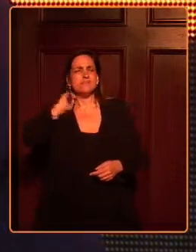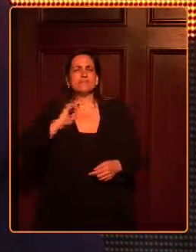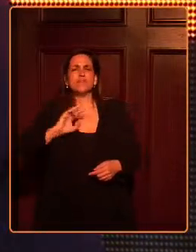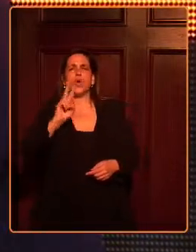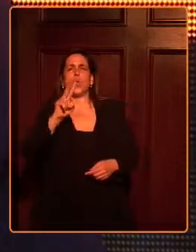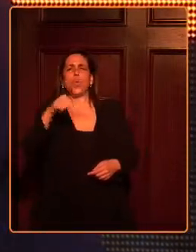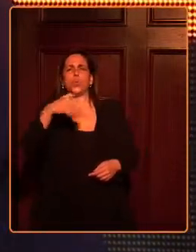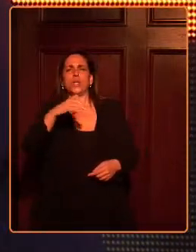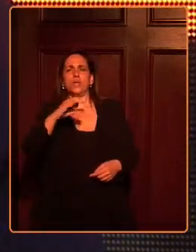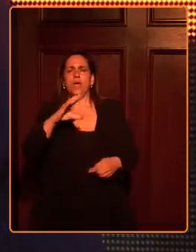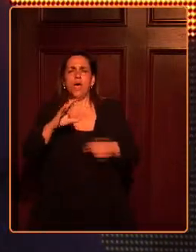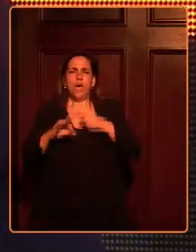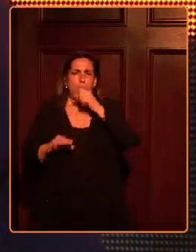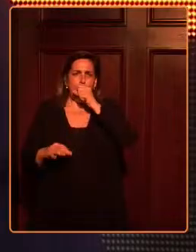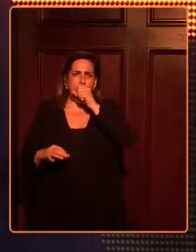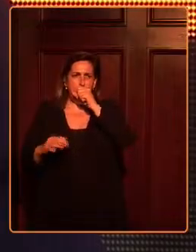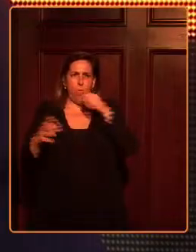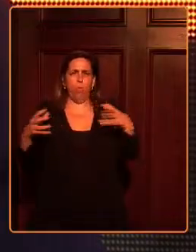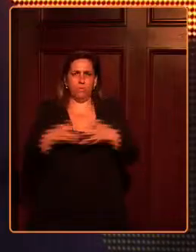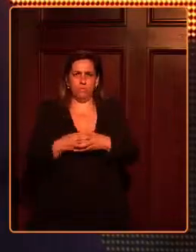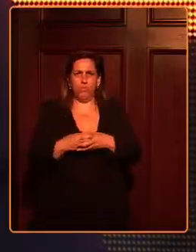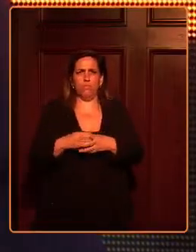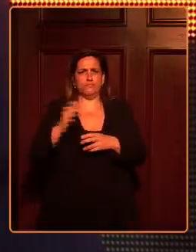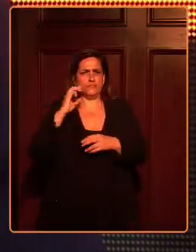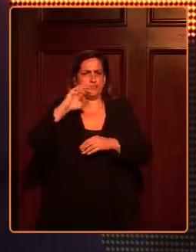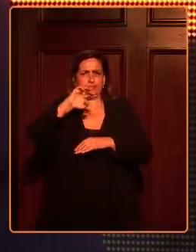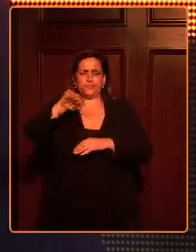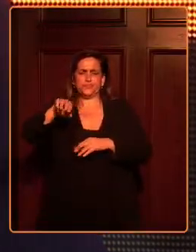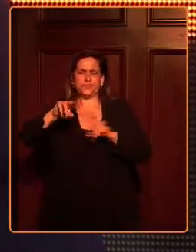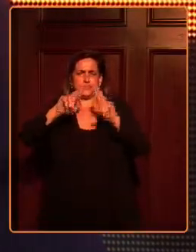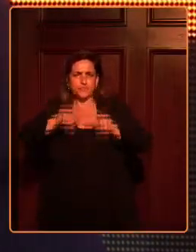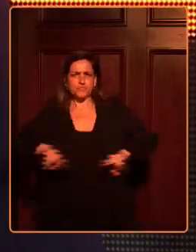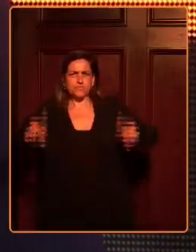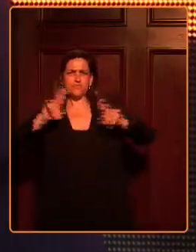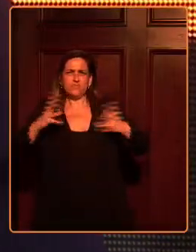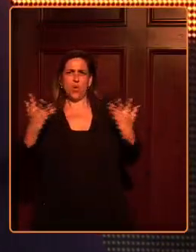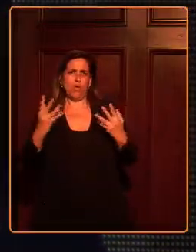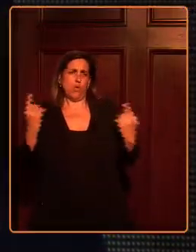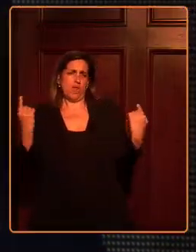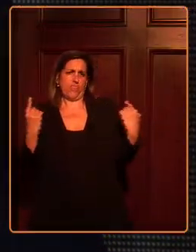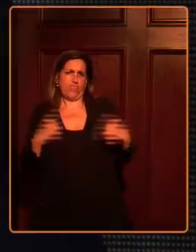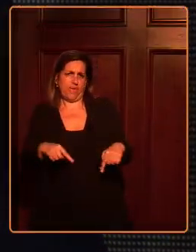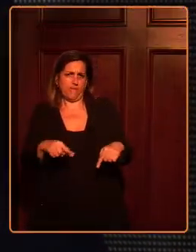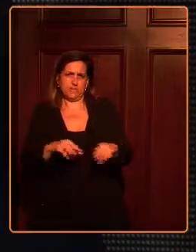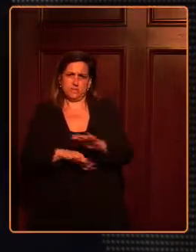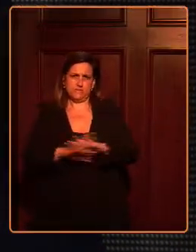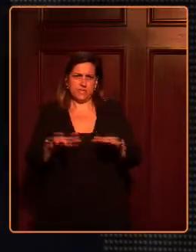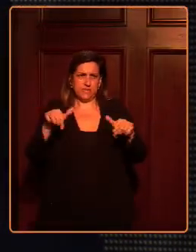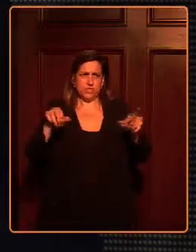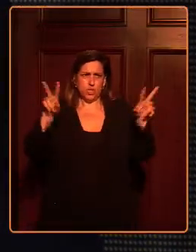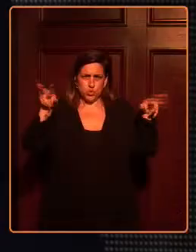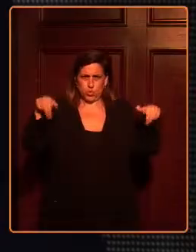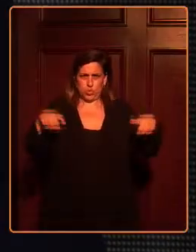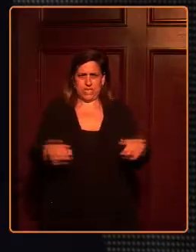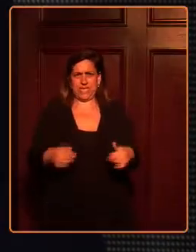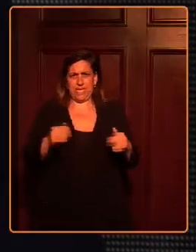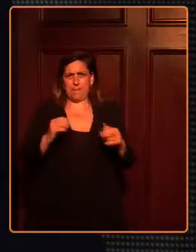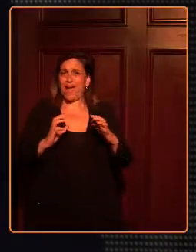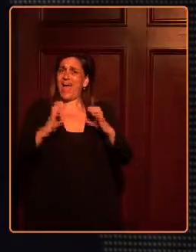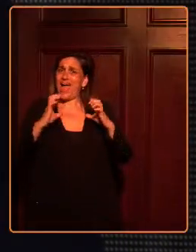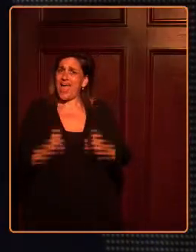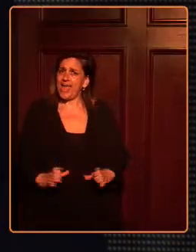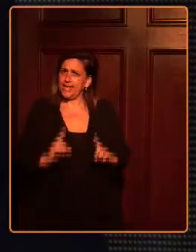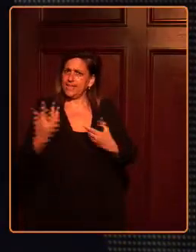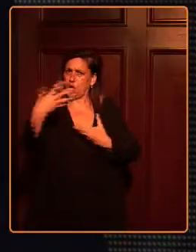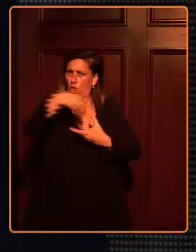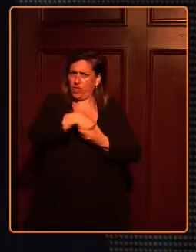UNESCO es el organismo de Naciones Unidas que está debatiendo muy fuertemente el tema del uso ético de